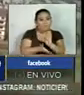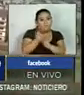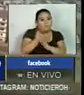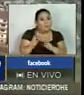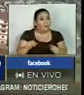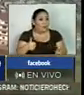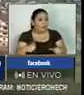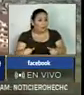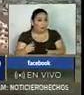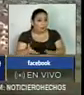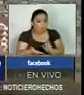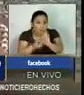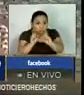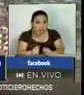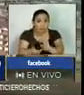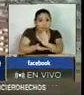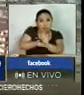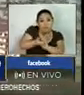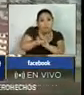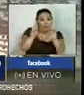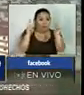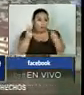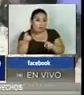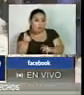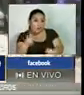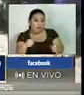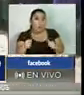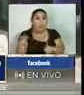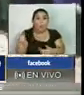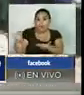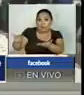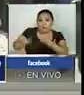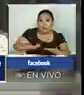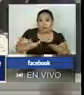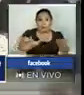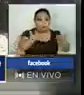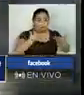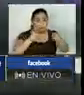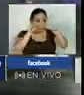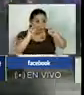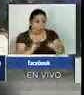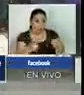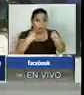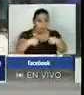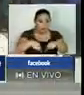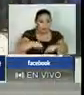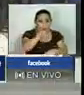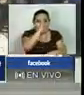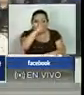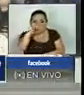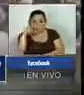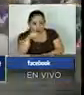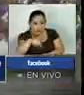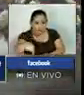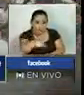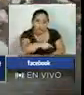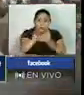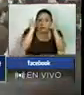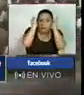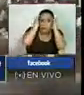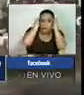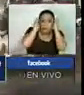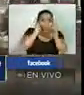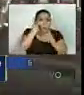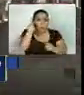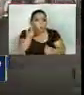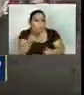la rapidez con que se recupere la economía mundial y la cantidad de ayuda necesaria para mantener a los países donde la desesperación por encontrar